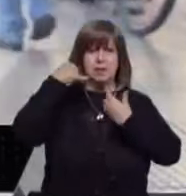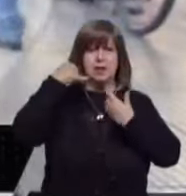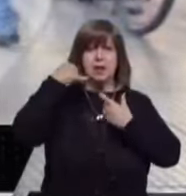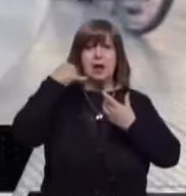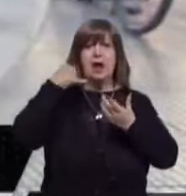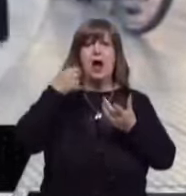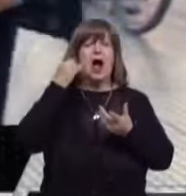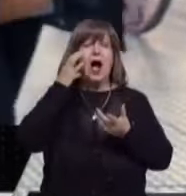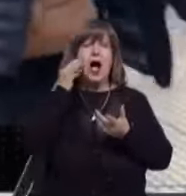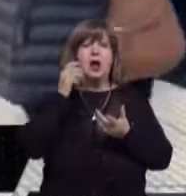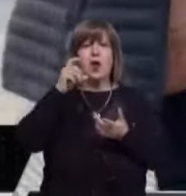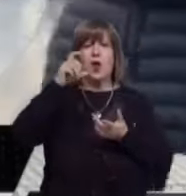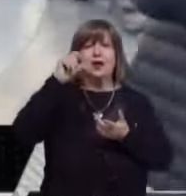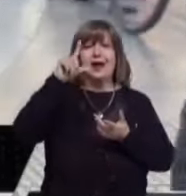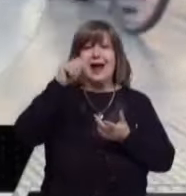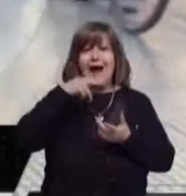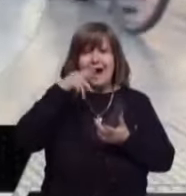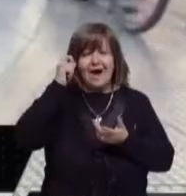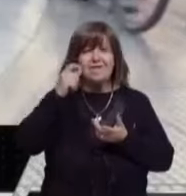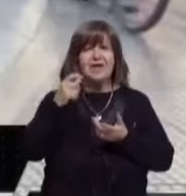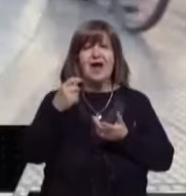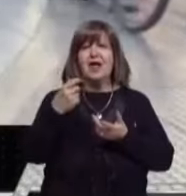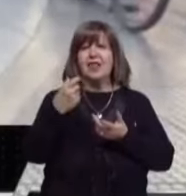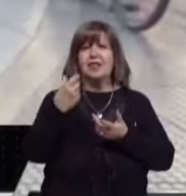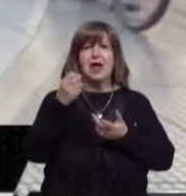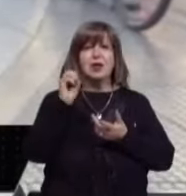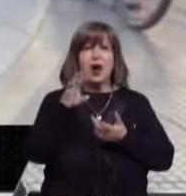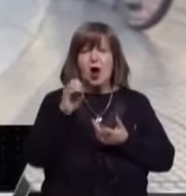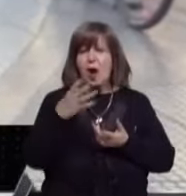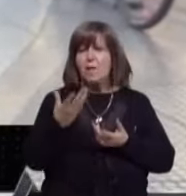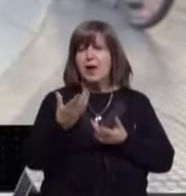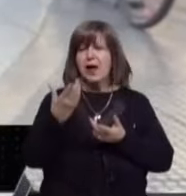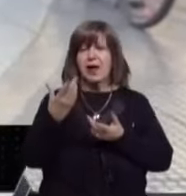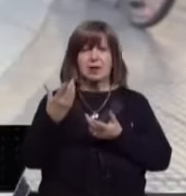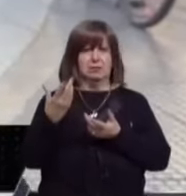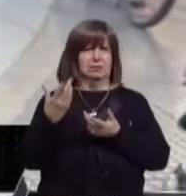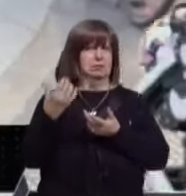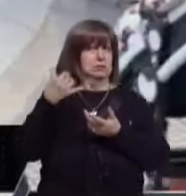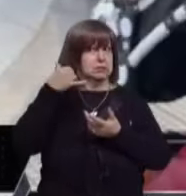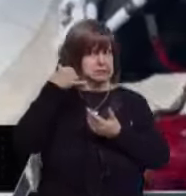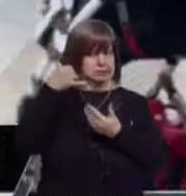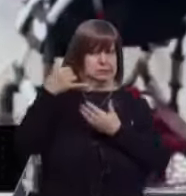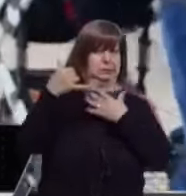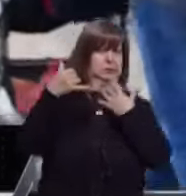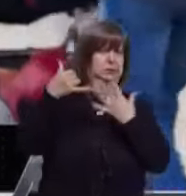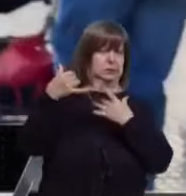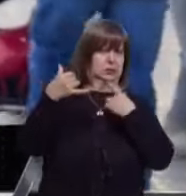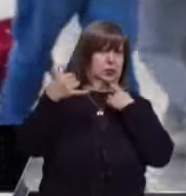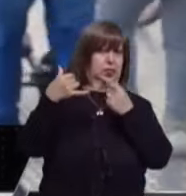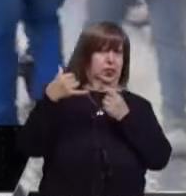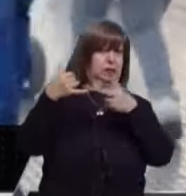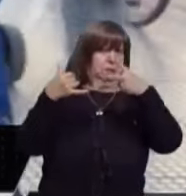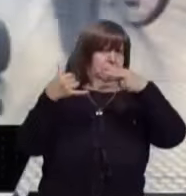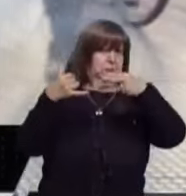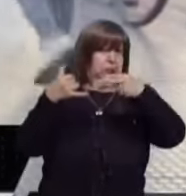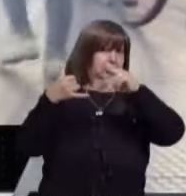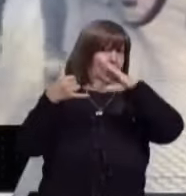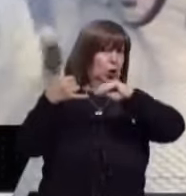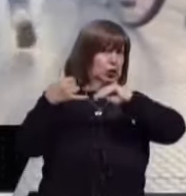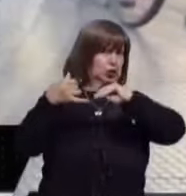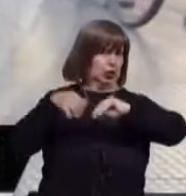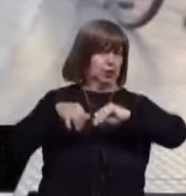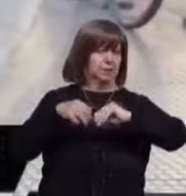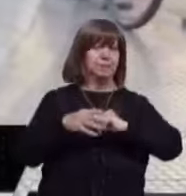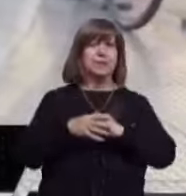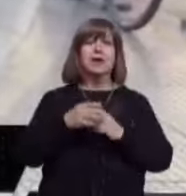una validación de clave, de usuario y demás. Y bueno, no respondí, afortunadamente. ¿Se